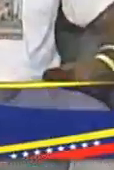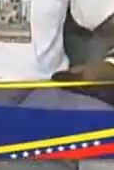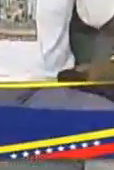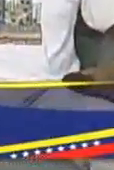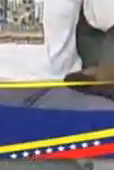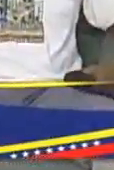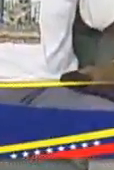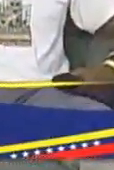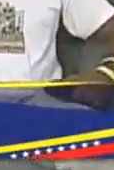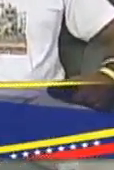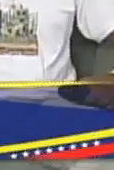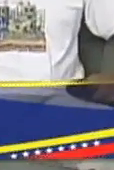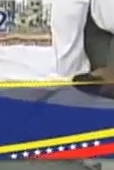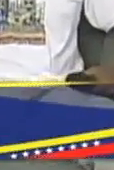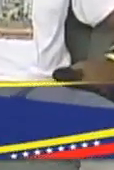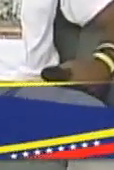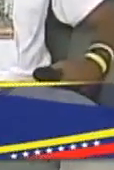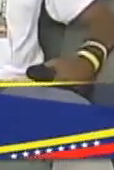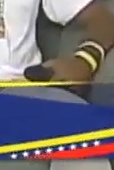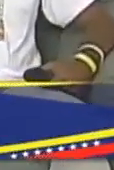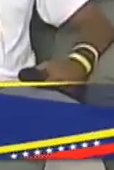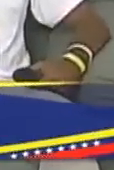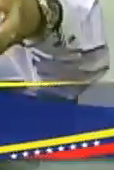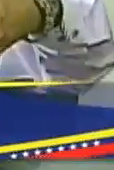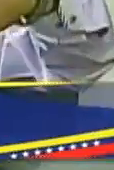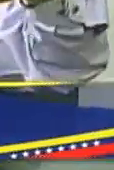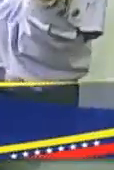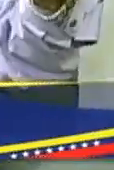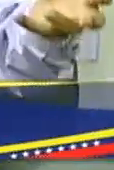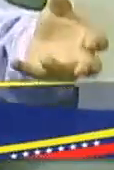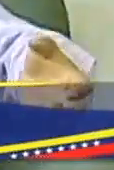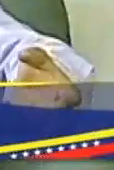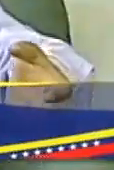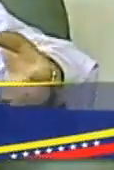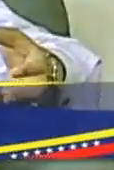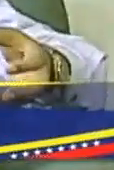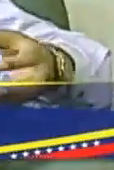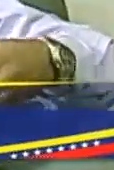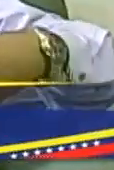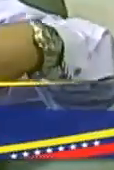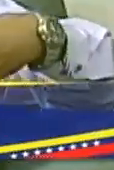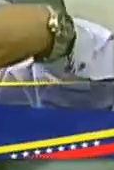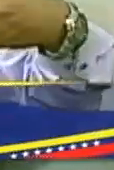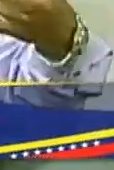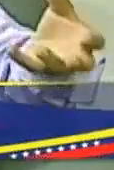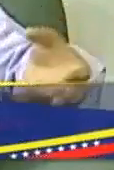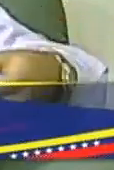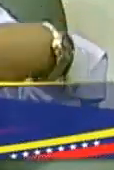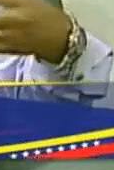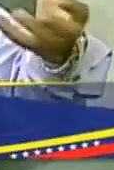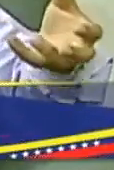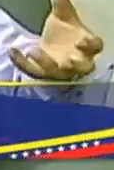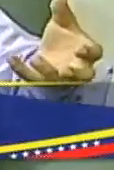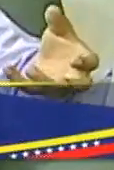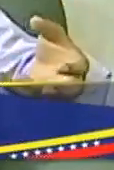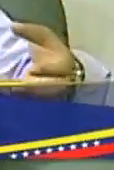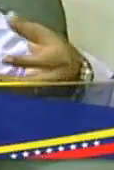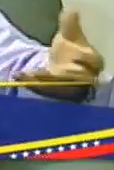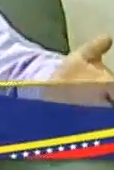gobernador Héctor Rodríguez explicar cuál es la magia, de qué se trata esa consulta, por qué los grandes medios, las